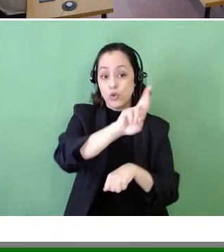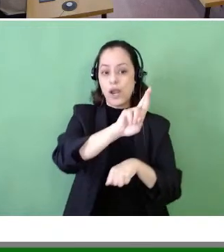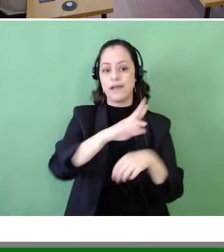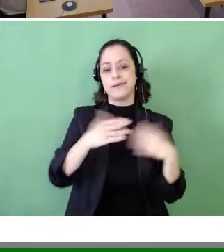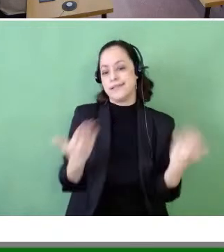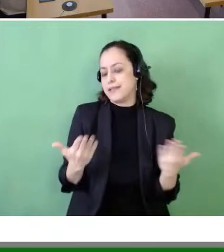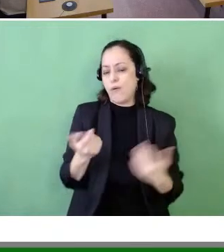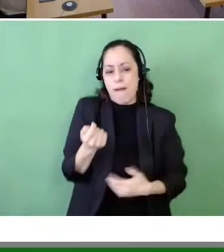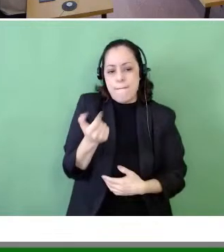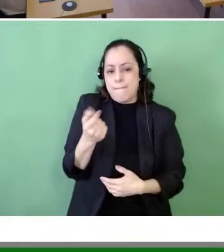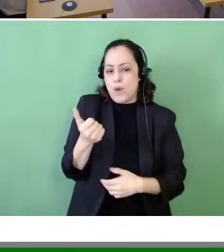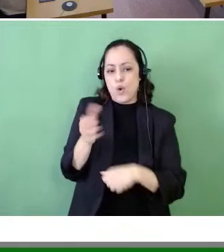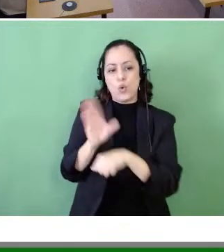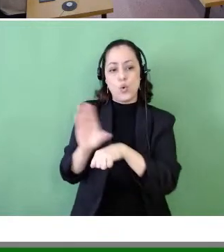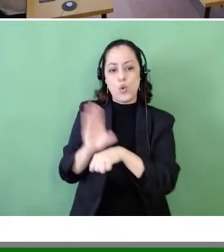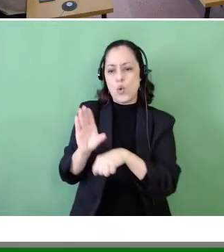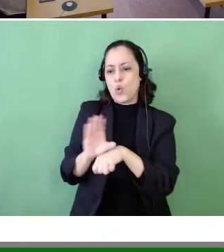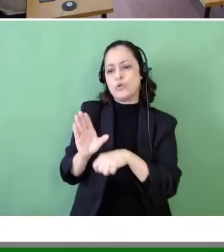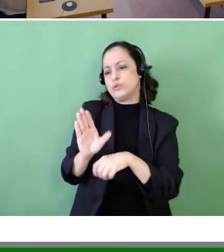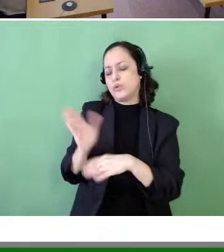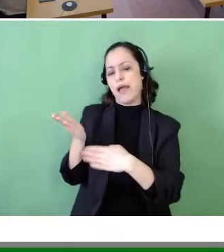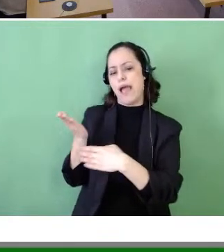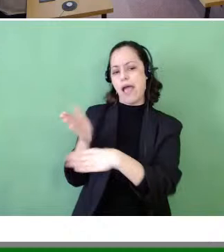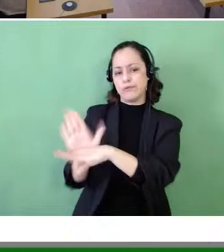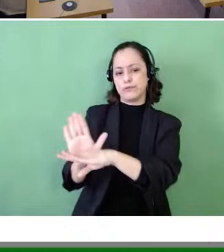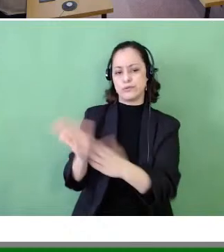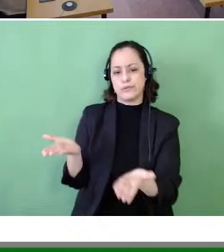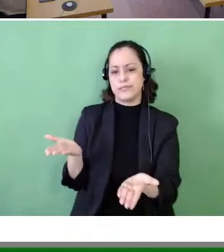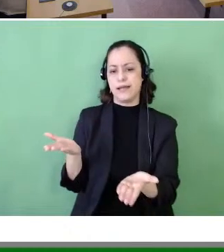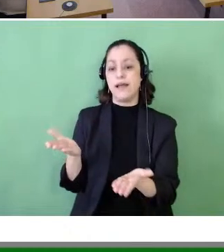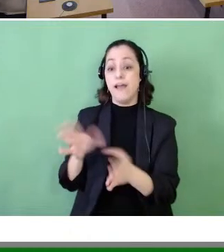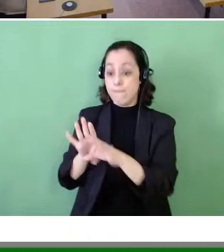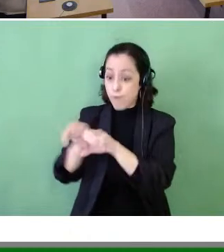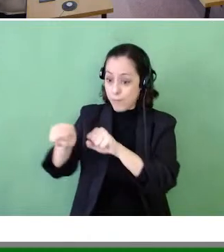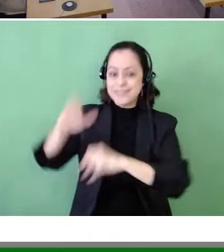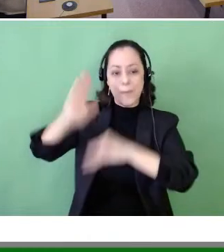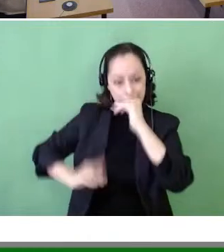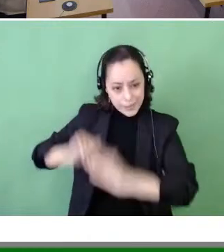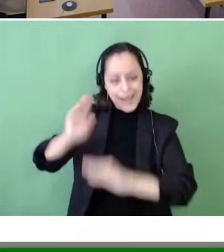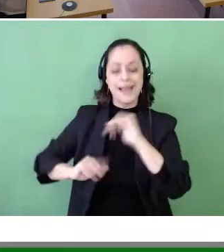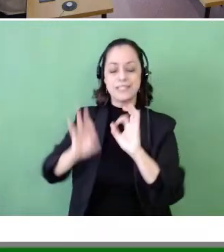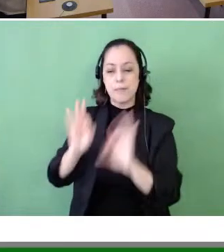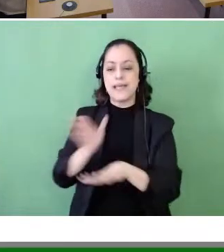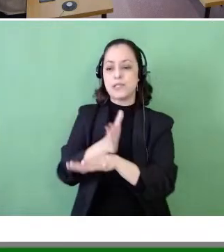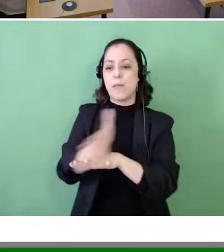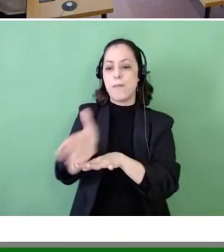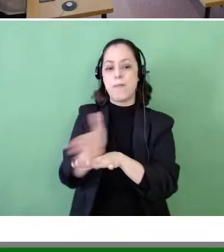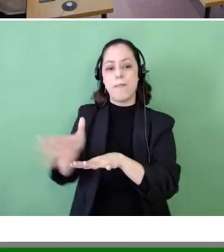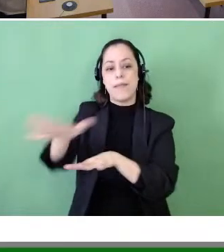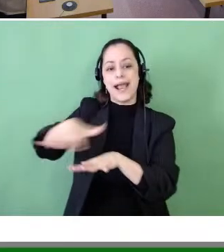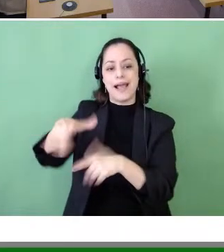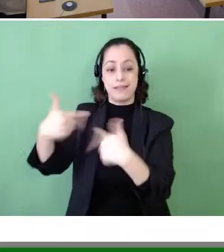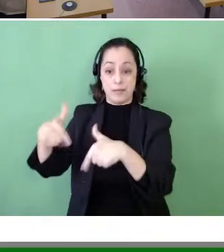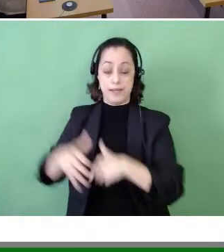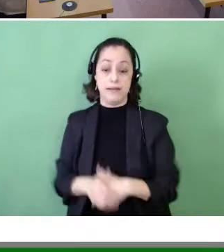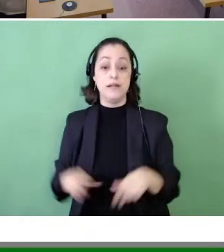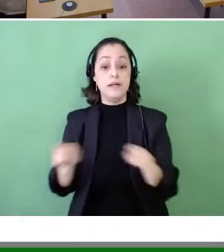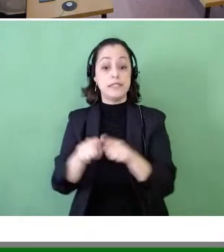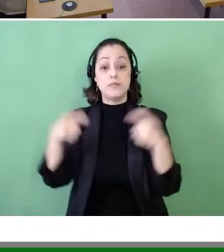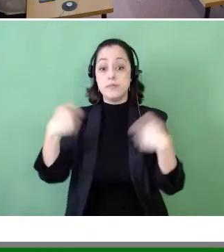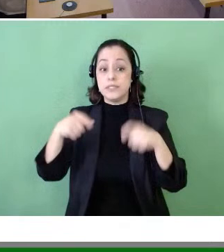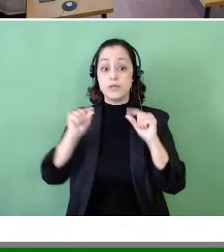tampoco contribuyen para formación, para actuación en el mercado de trabajo. Y que sean pensadas también formaciones para